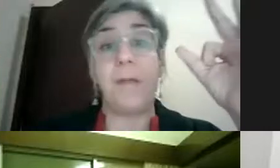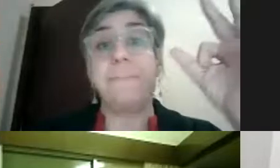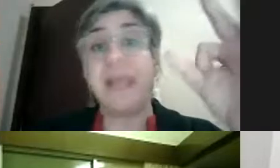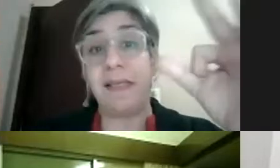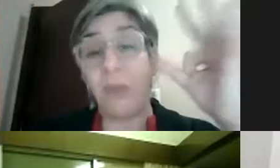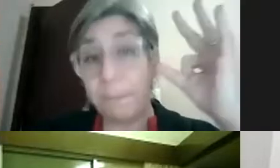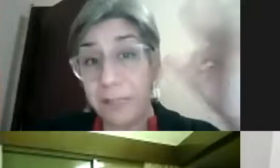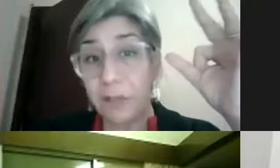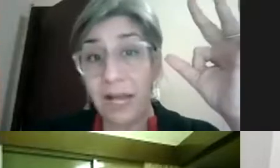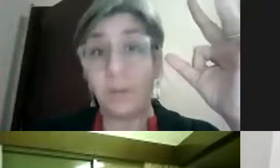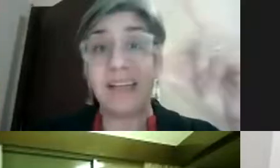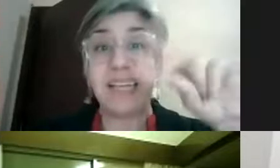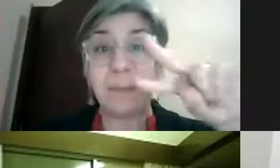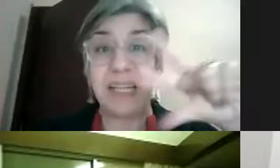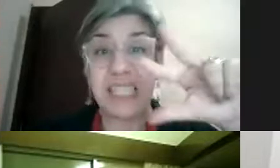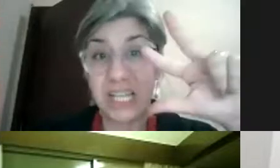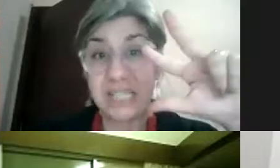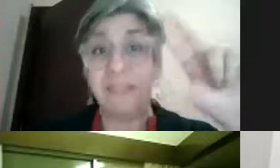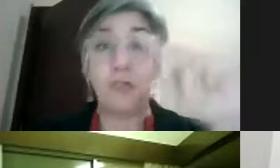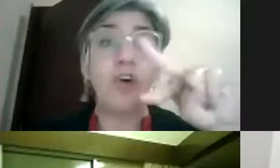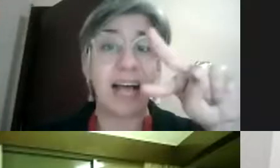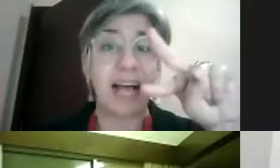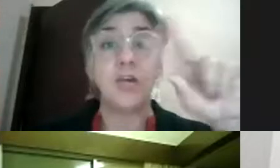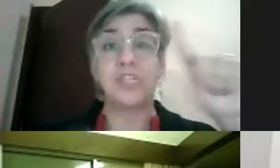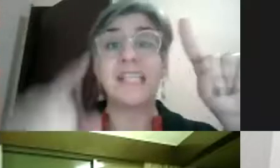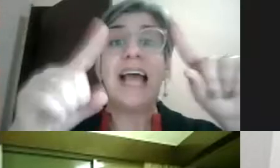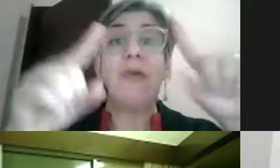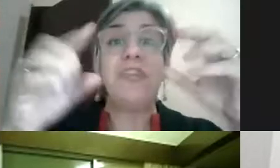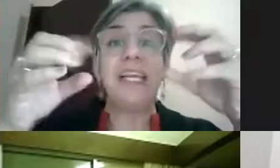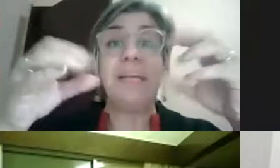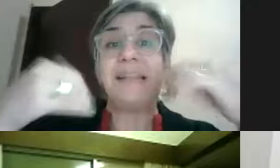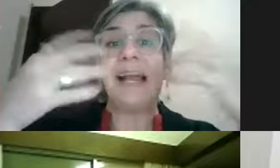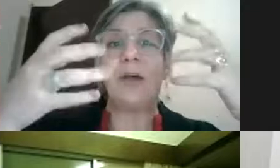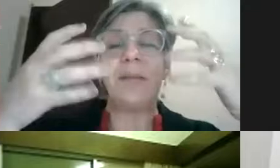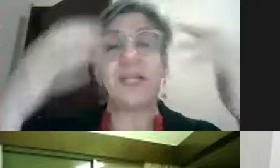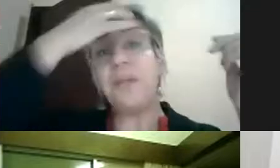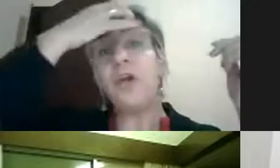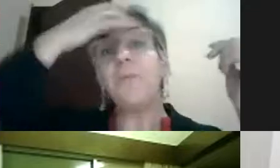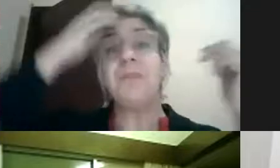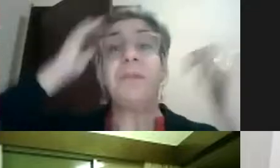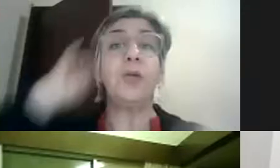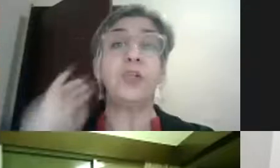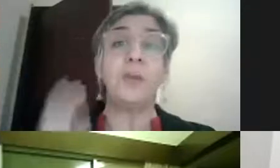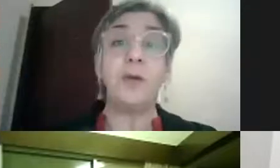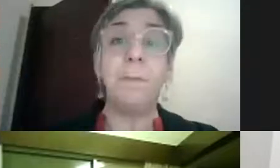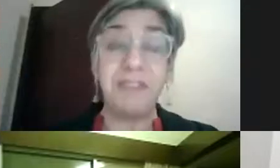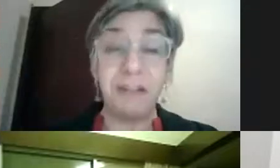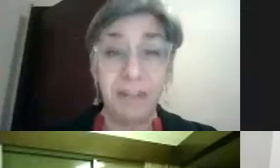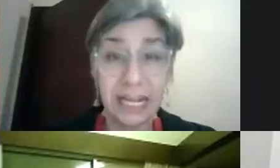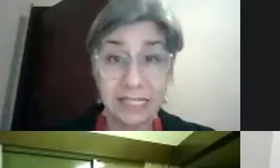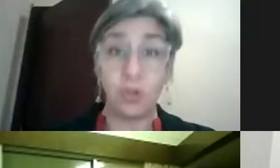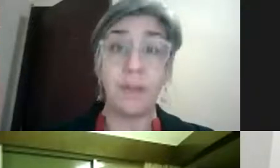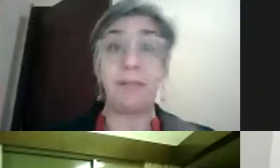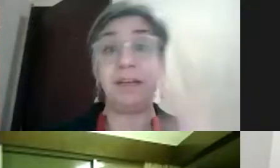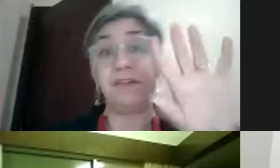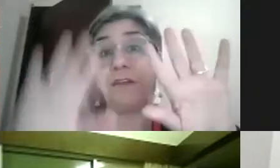anticonceptivos, pero en vez de en una píldora, tomar 3 pastillas de 2 cajas. O sea, uno tiene que inventar la combinación. ¿Vieron cuando toman un Perifar